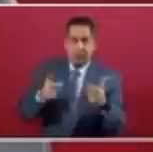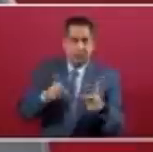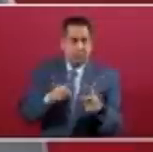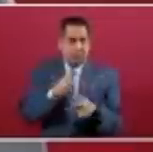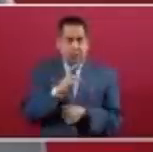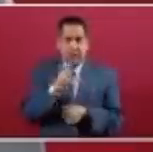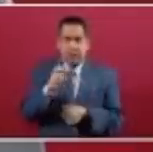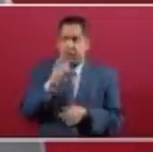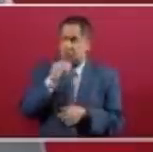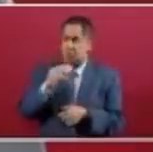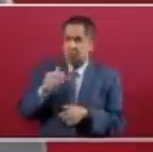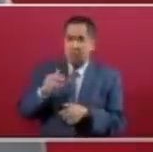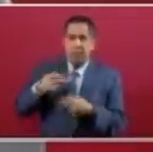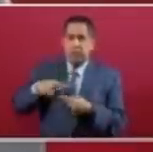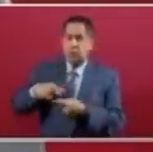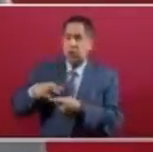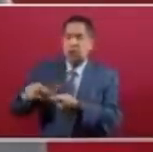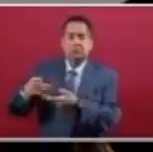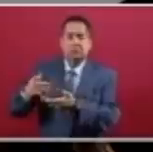independiente del pueblo,